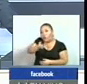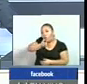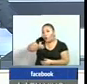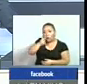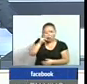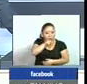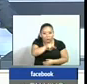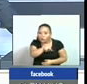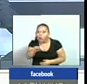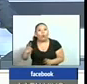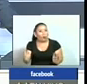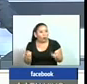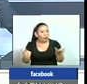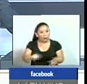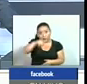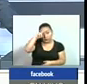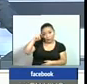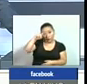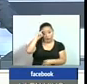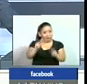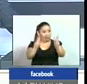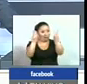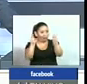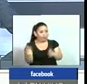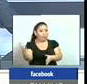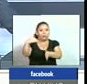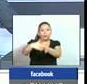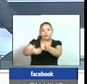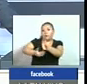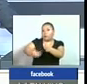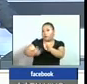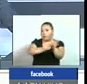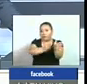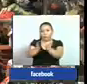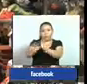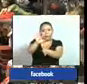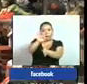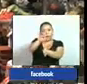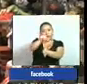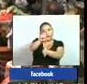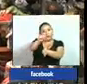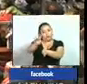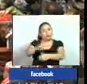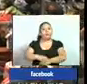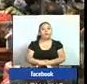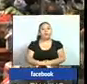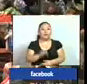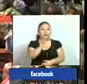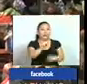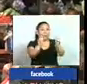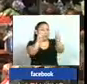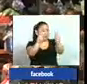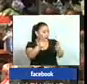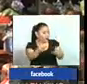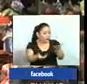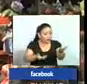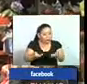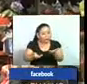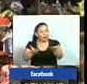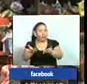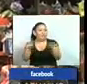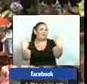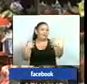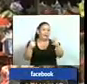cómo se trabaja en este rubro a partir de la activación de la economía. El sector de mercado tuvo algunas